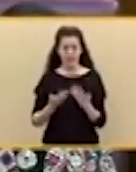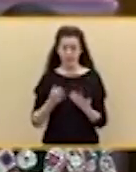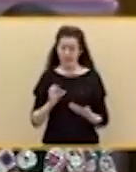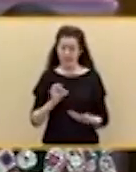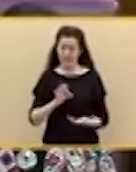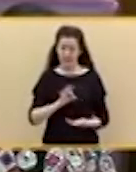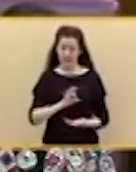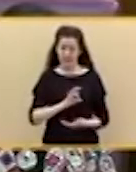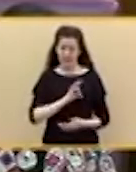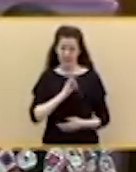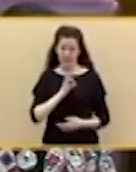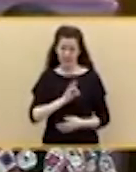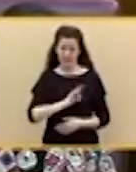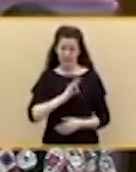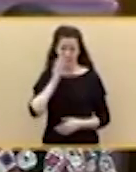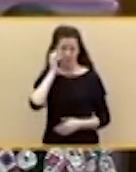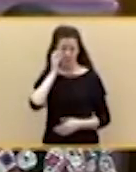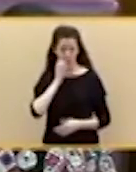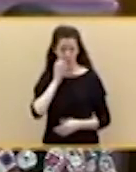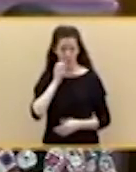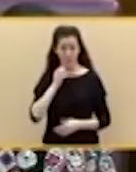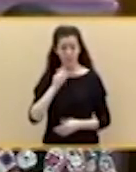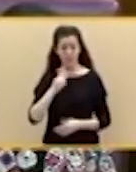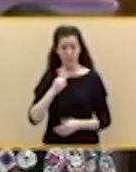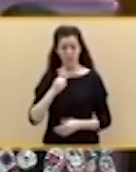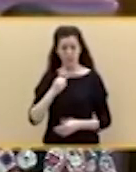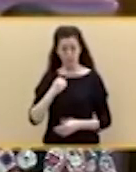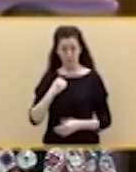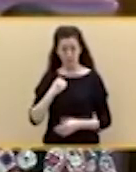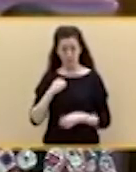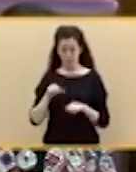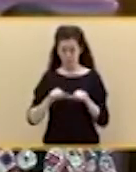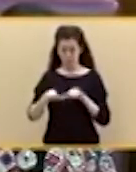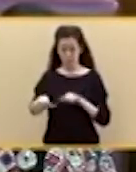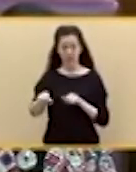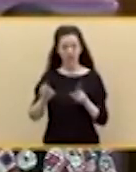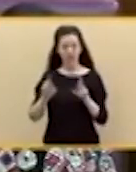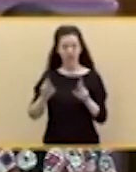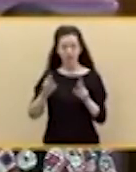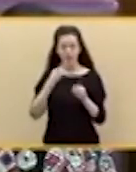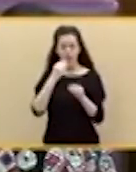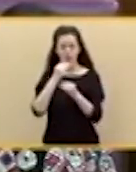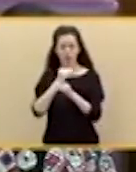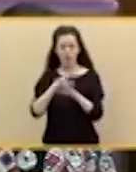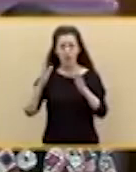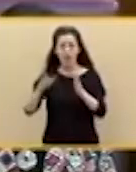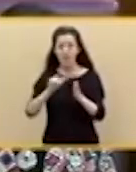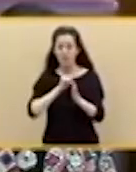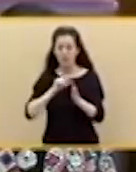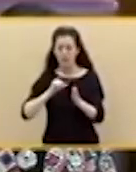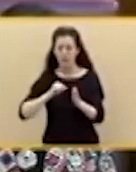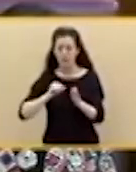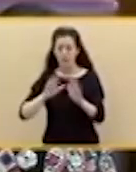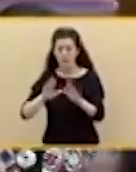Espantoso De todo Desde mi punto de vista Es que para llegar Él necesitaba 180